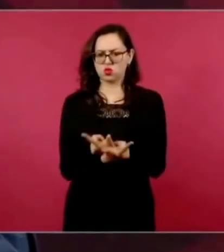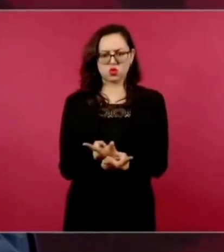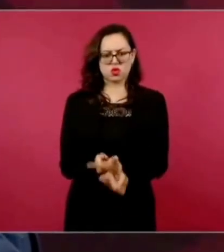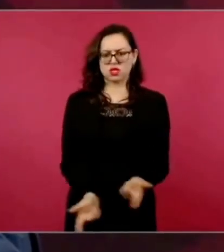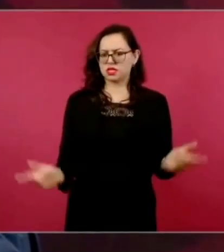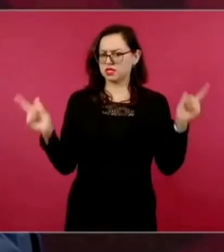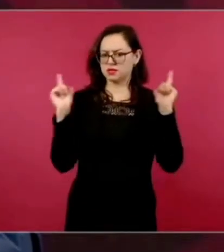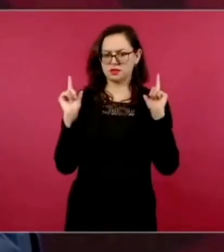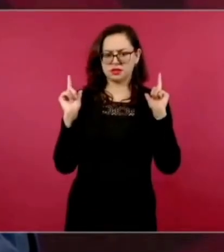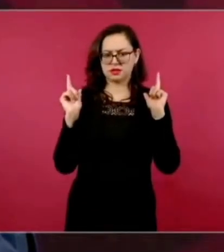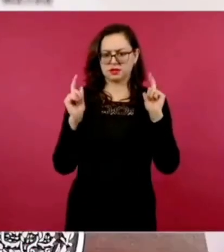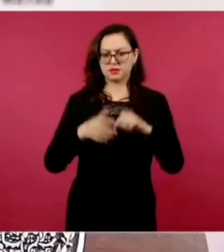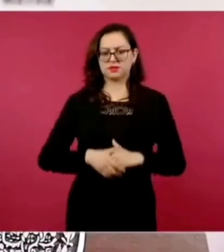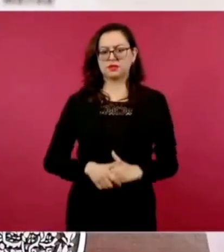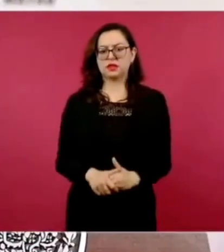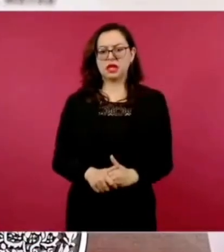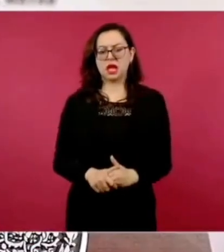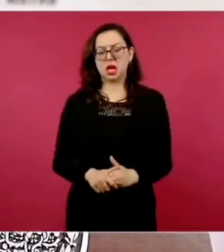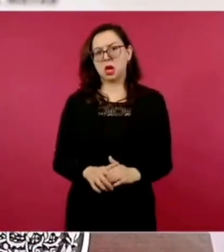sería resolver lo del número,